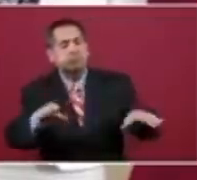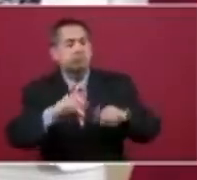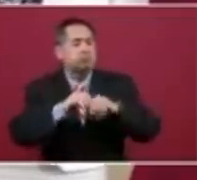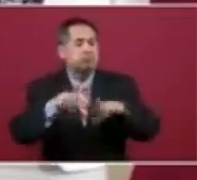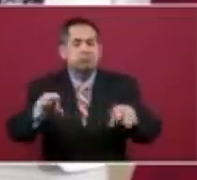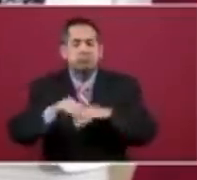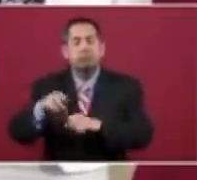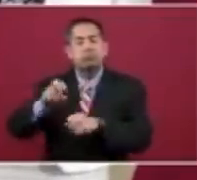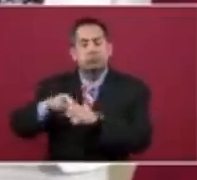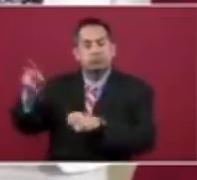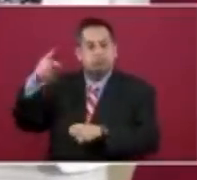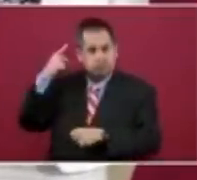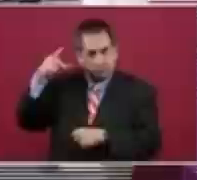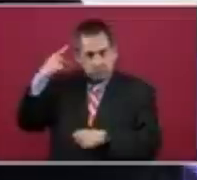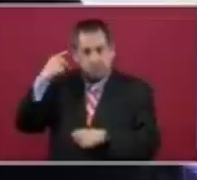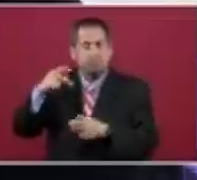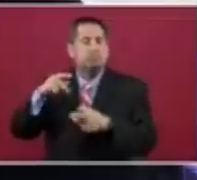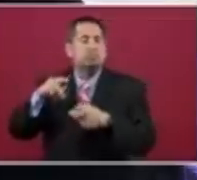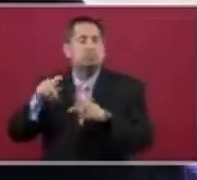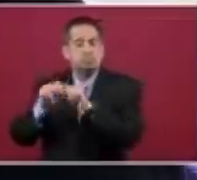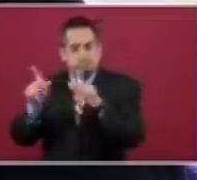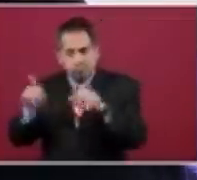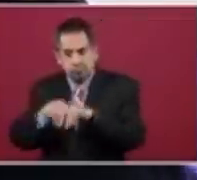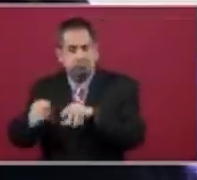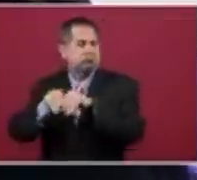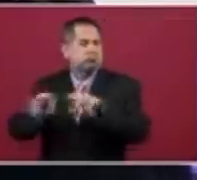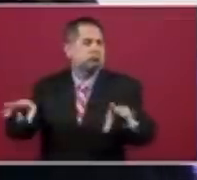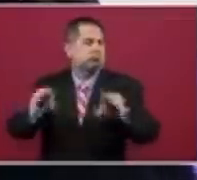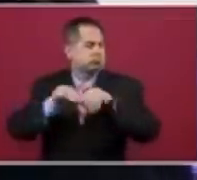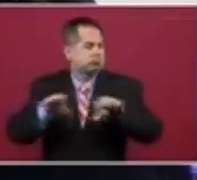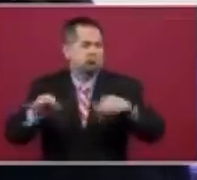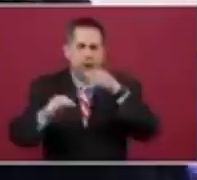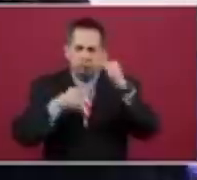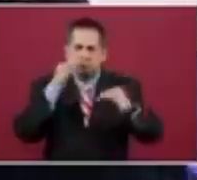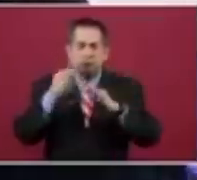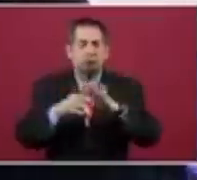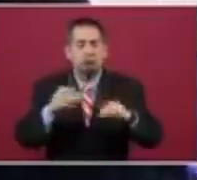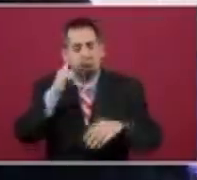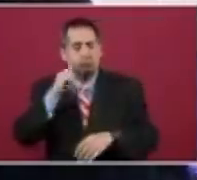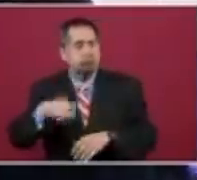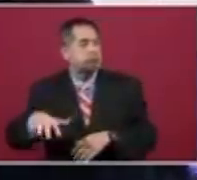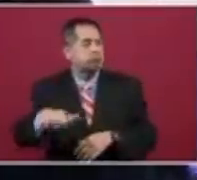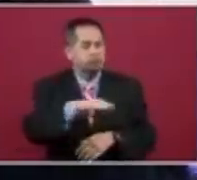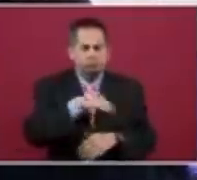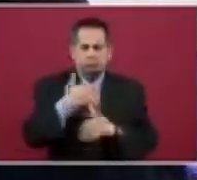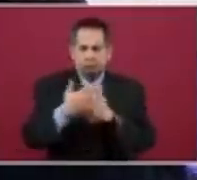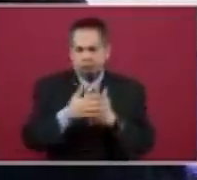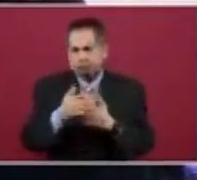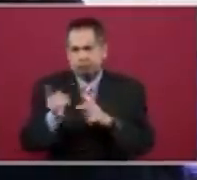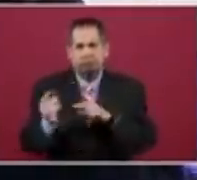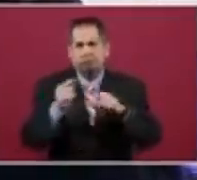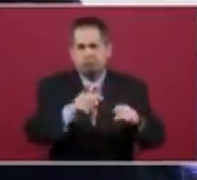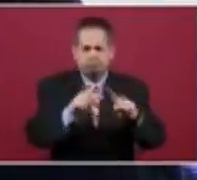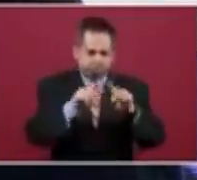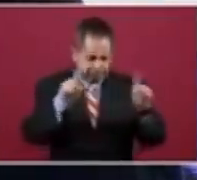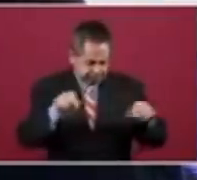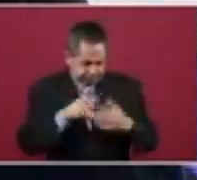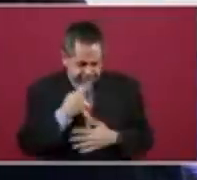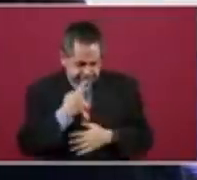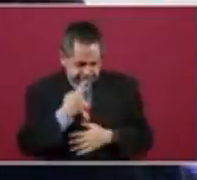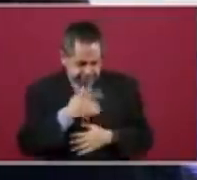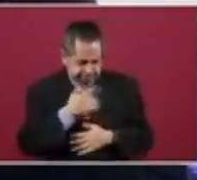y Puebla. Estas sesiones tuvieron como objeto invitar a la población al ejercicio y, desde luego, también